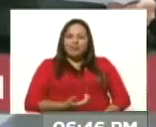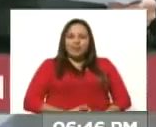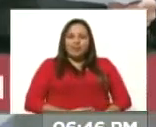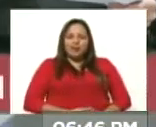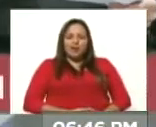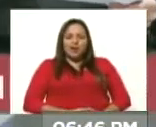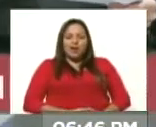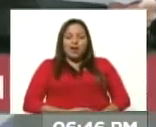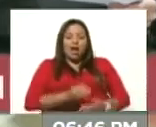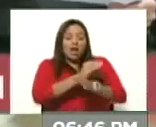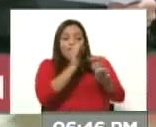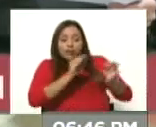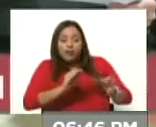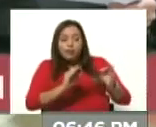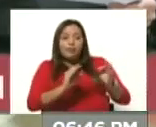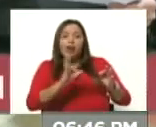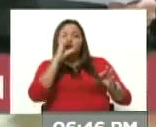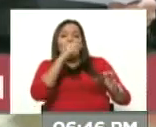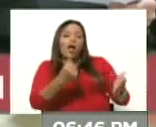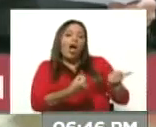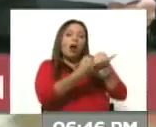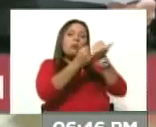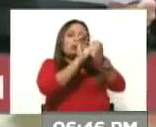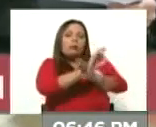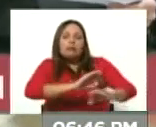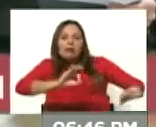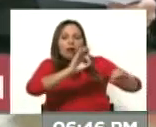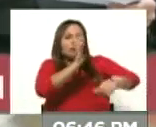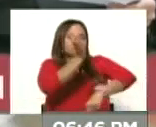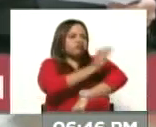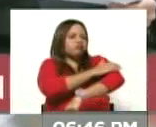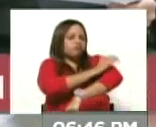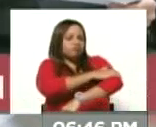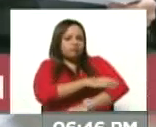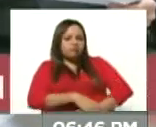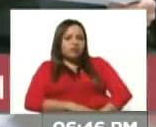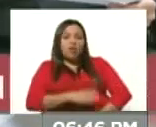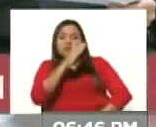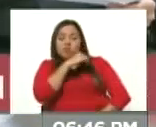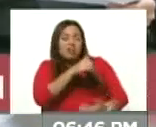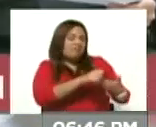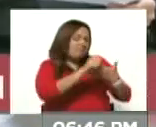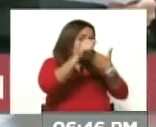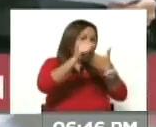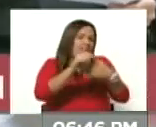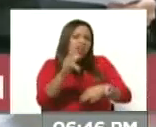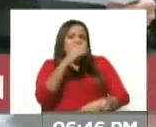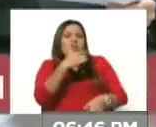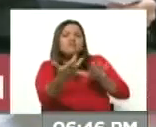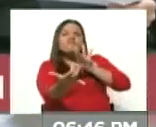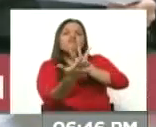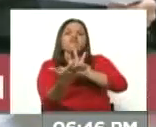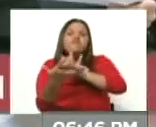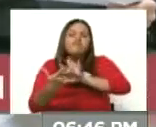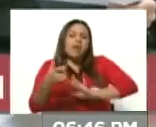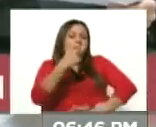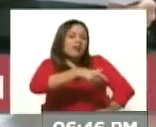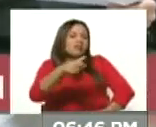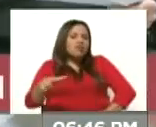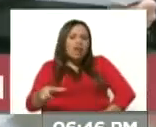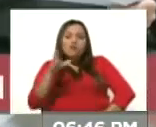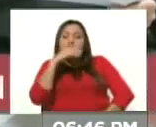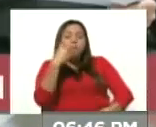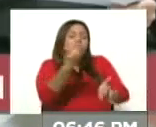desolador en que se encuentra la oposición o solamente es un líder sin conexión con la gente y no sin